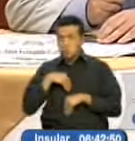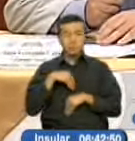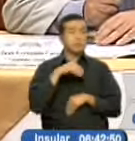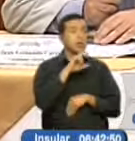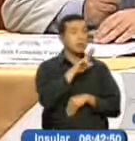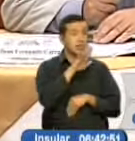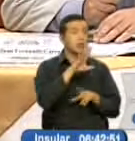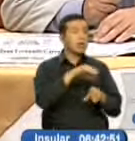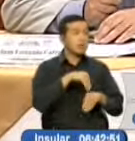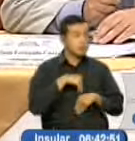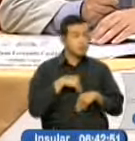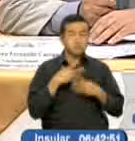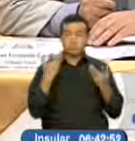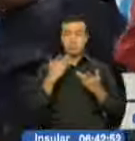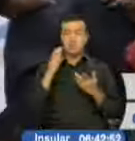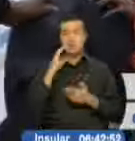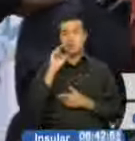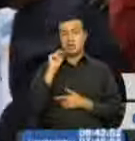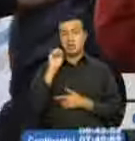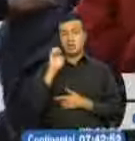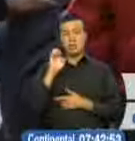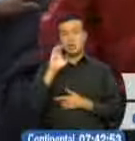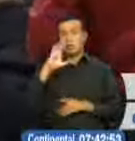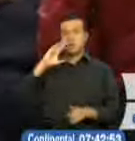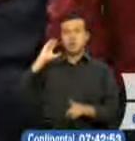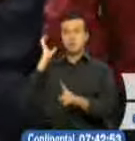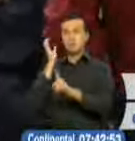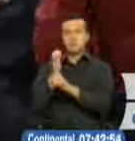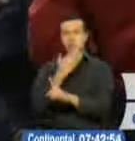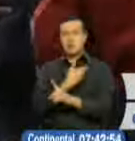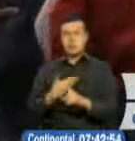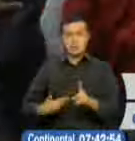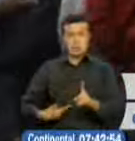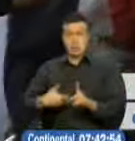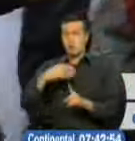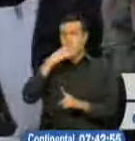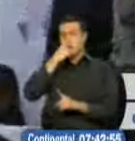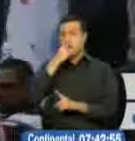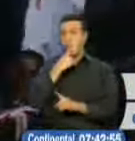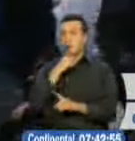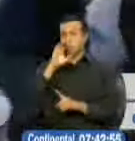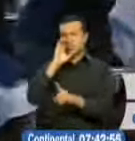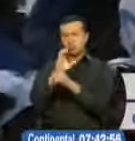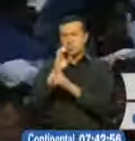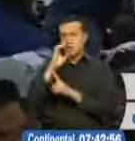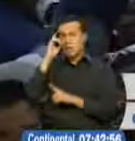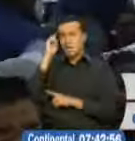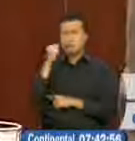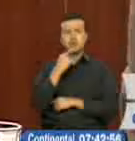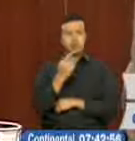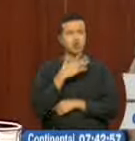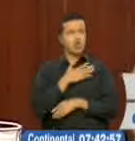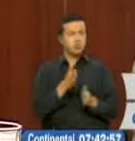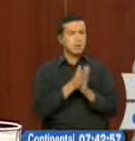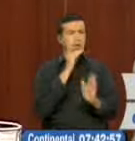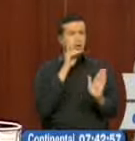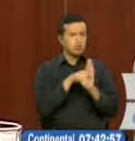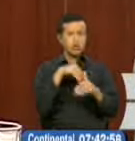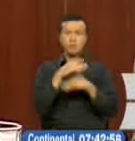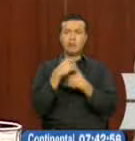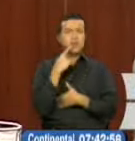del CNE fue crítico ante la posición de Guillermo Lasso de anunciar que no asistirá a este recuento que él mismo solicitó. Eso ya